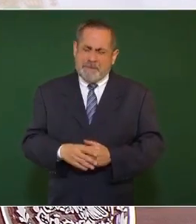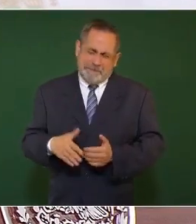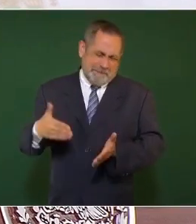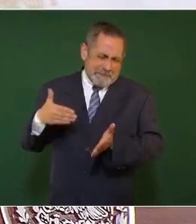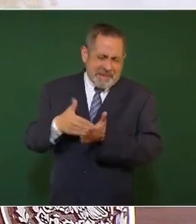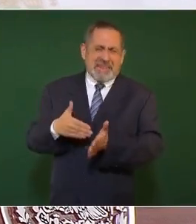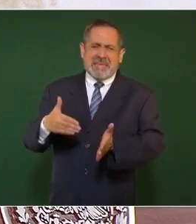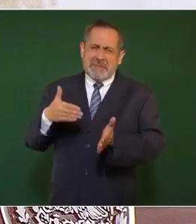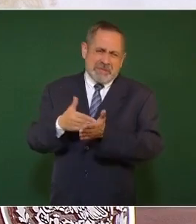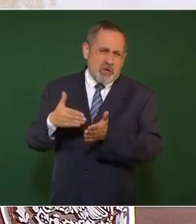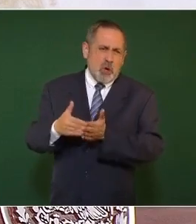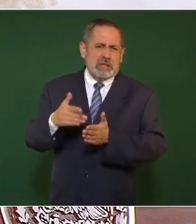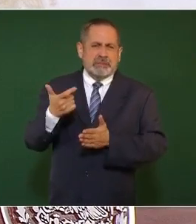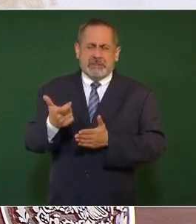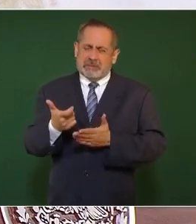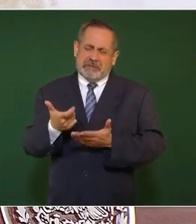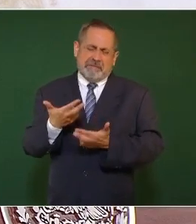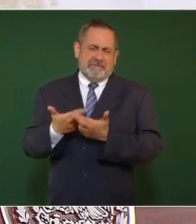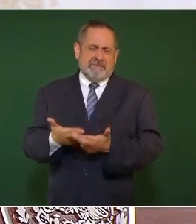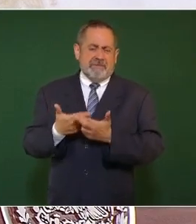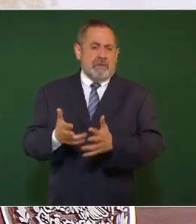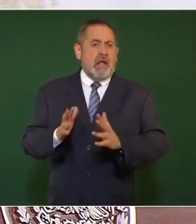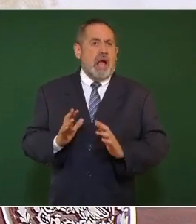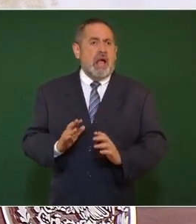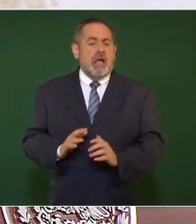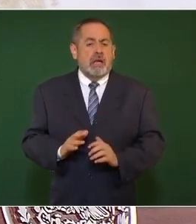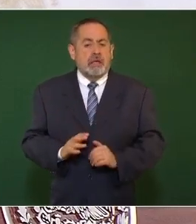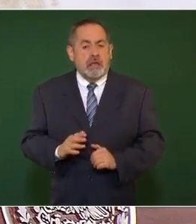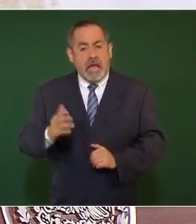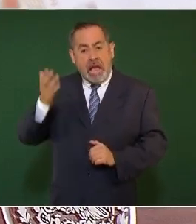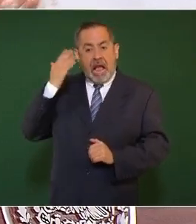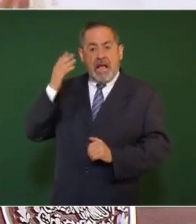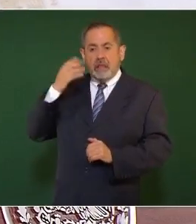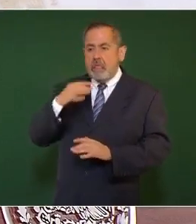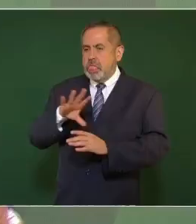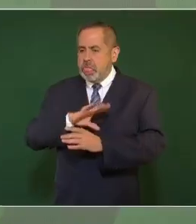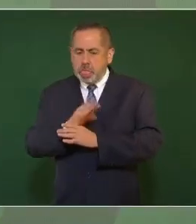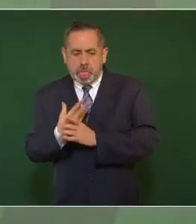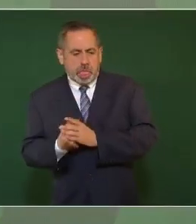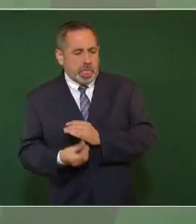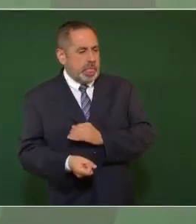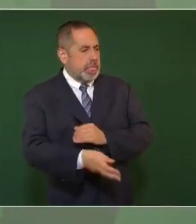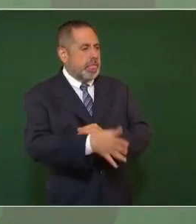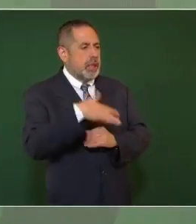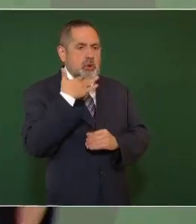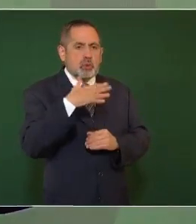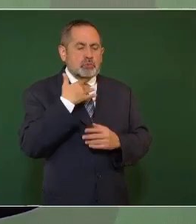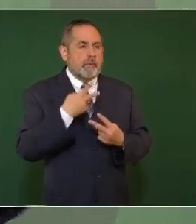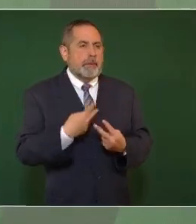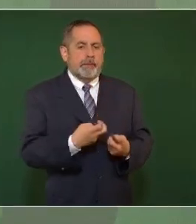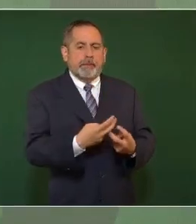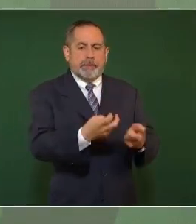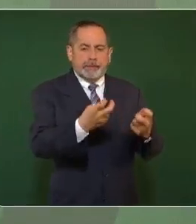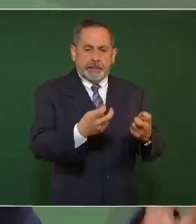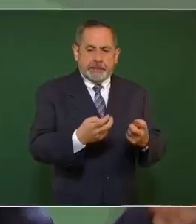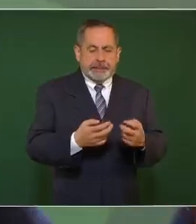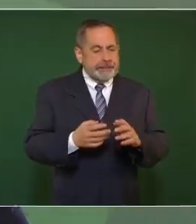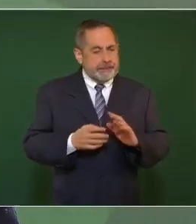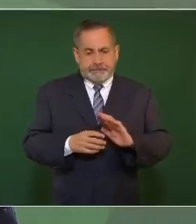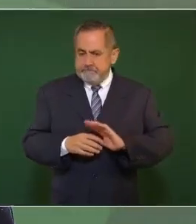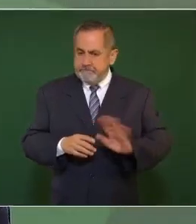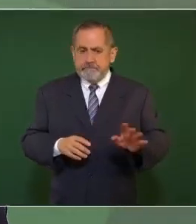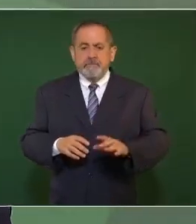miles de millones de pesos que antes iban por el caño de la corrupción, ahora se han